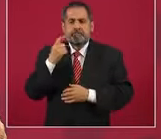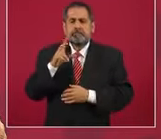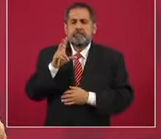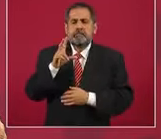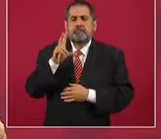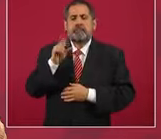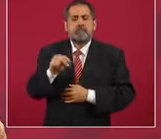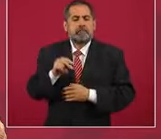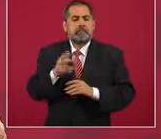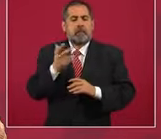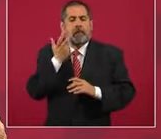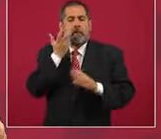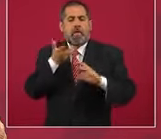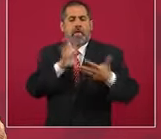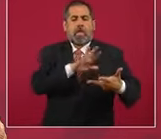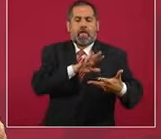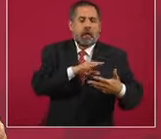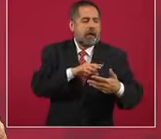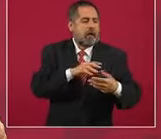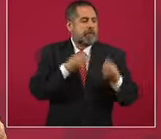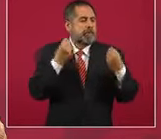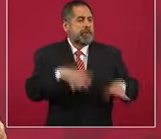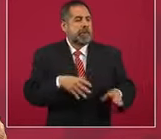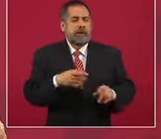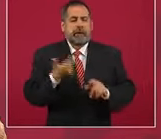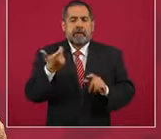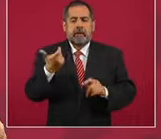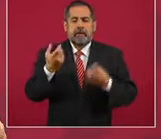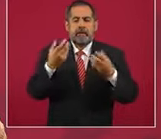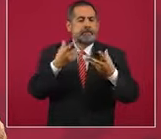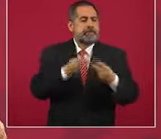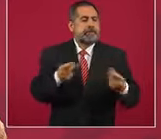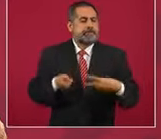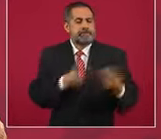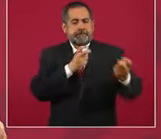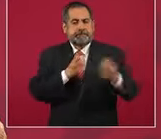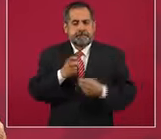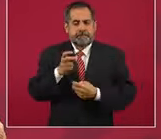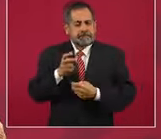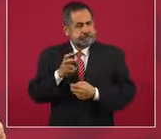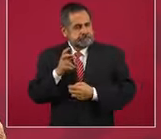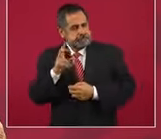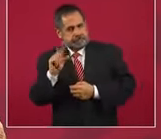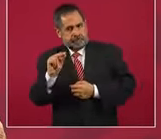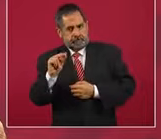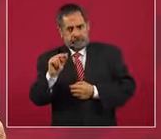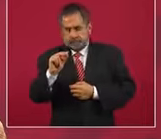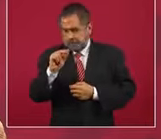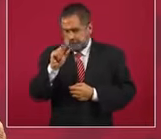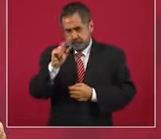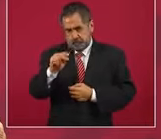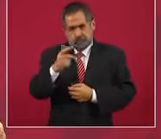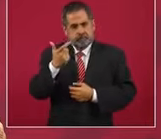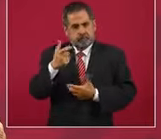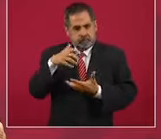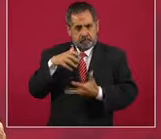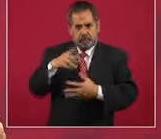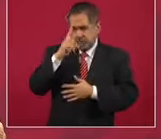haya distorsiones, que no se roben el dinero que es para la